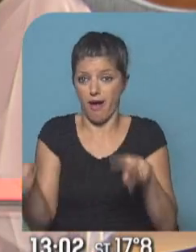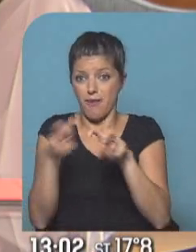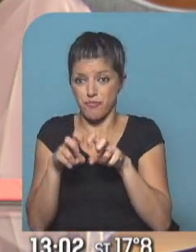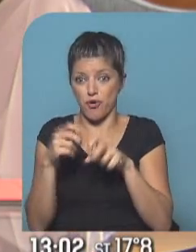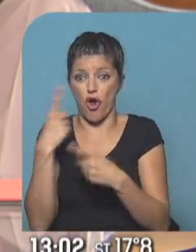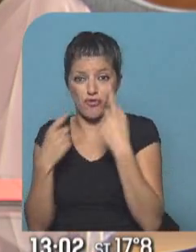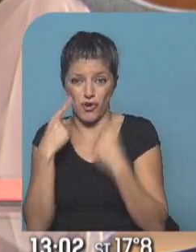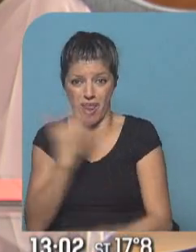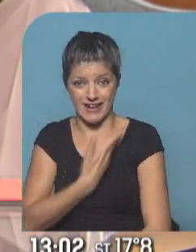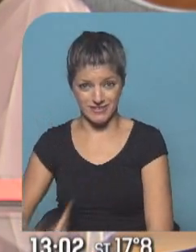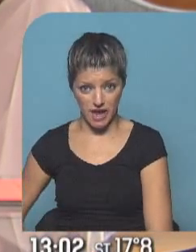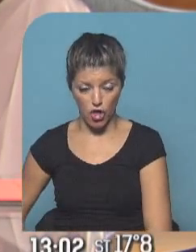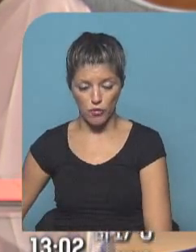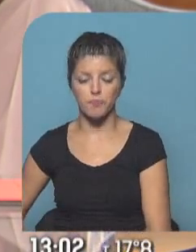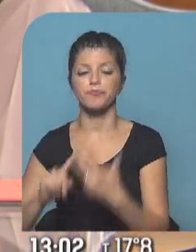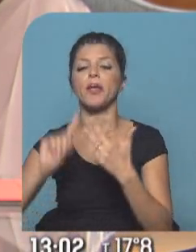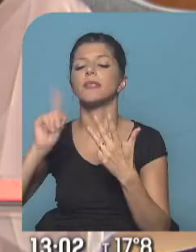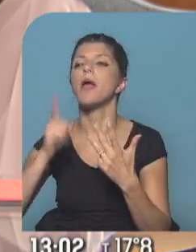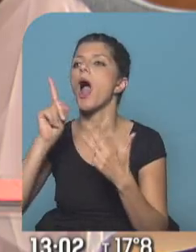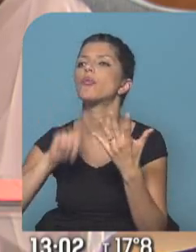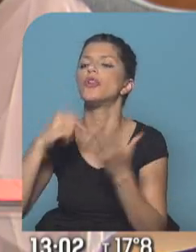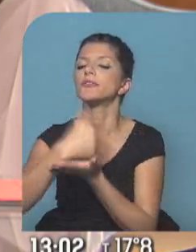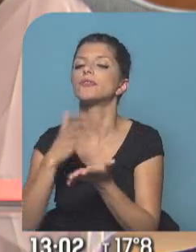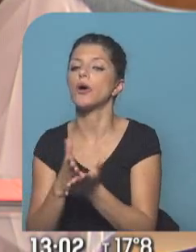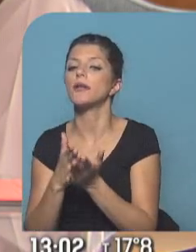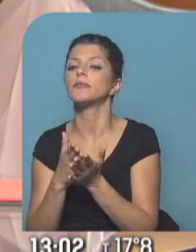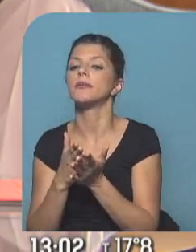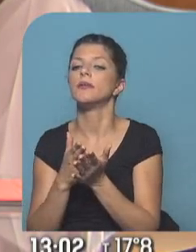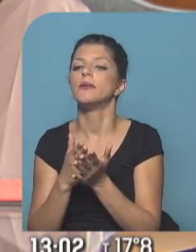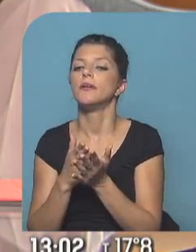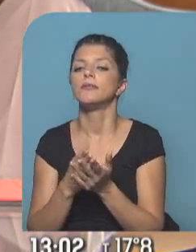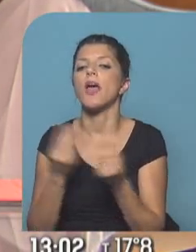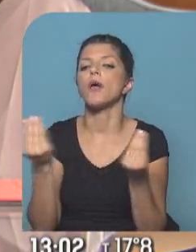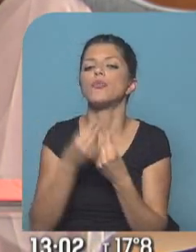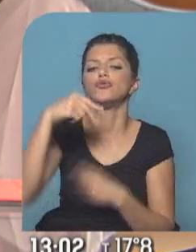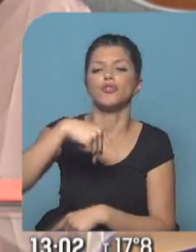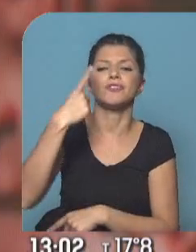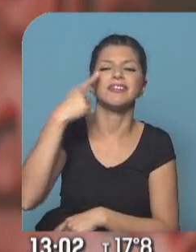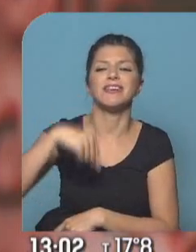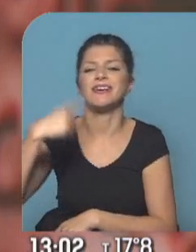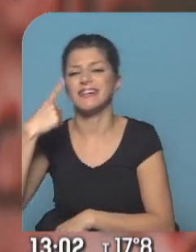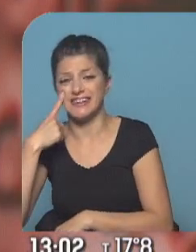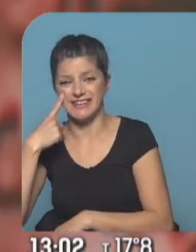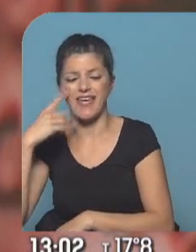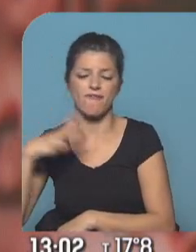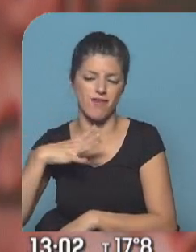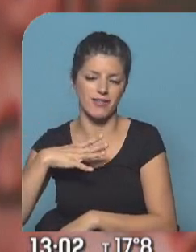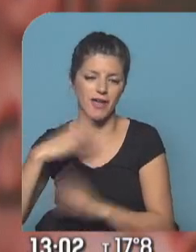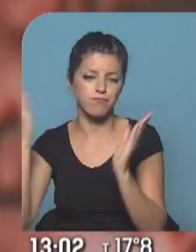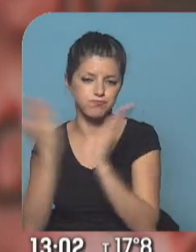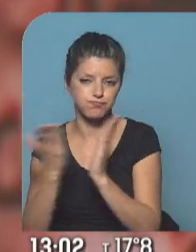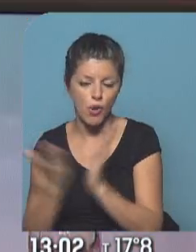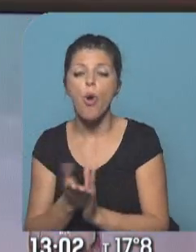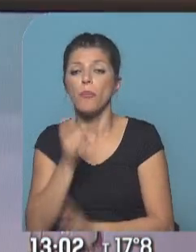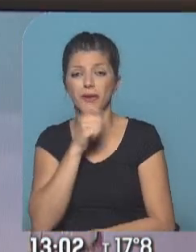una reticencia de sectores populares a apoyar explícitamente a la oposición. Hay muchos ni en Venezuela también que no se analizan. Se analiza poco qué pasa en los